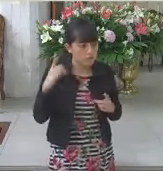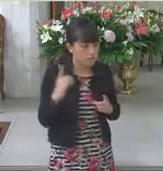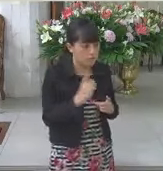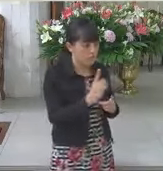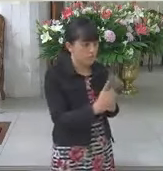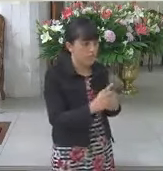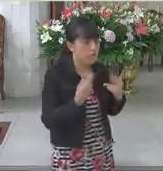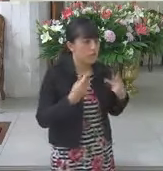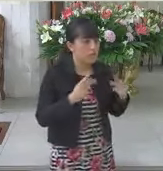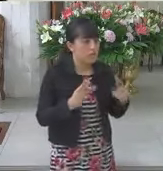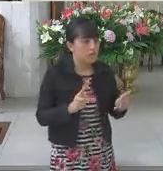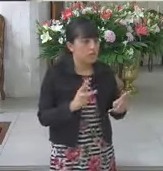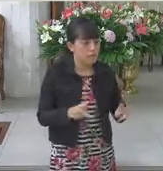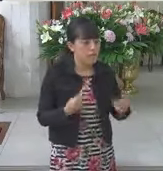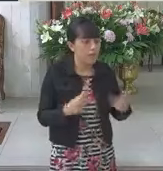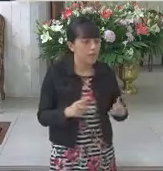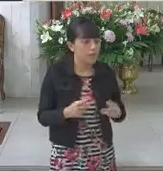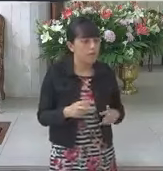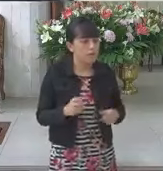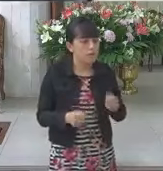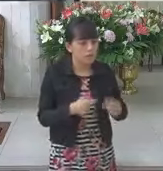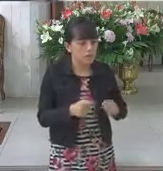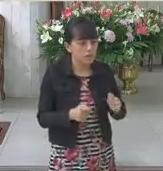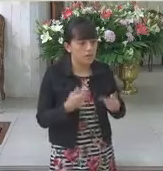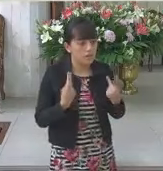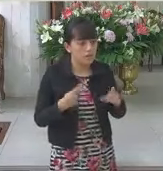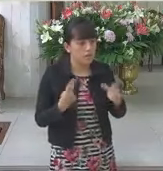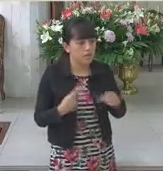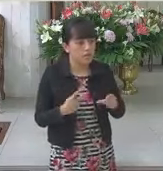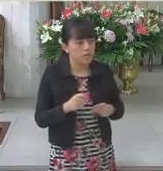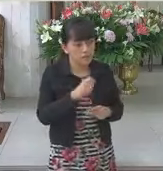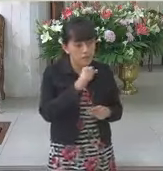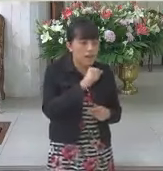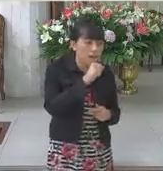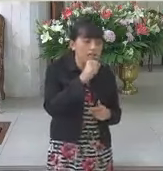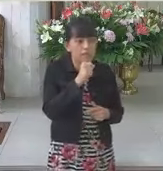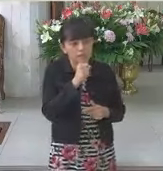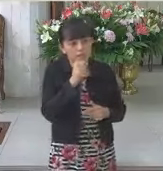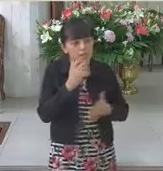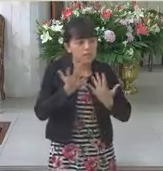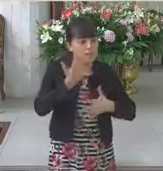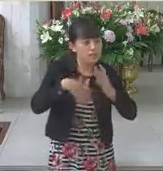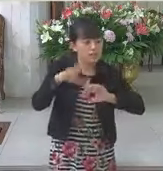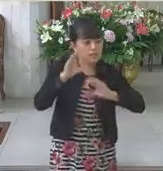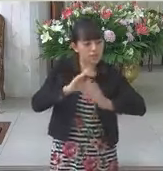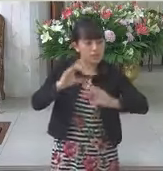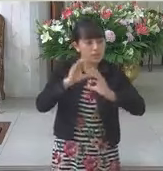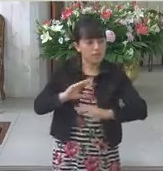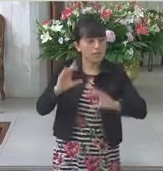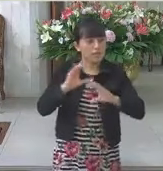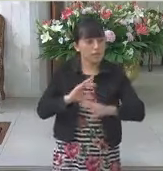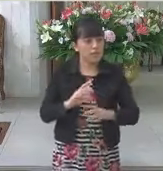evangélicos he oído Cansado del camino y y sobre todo me llama la